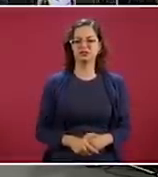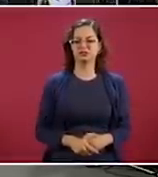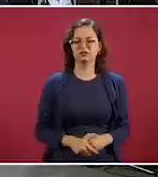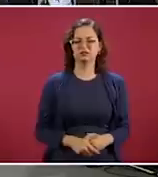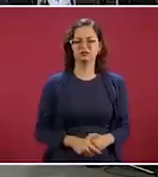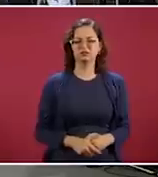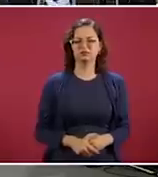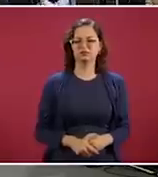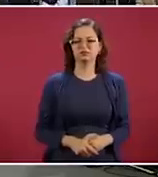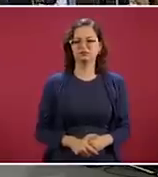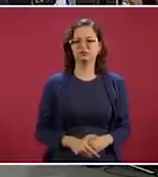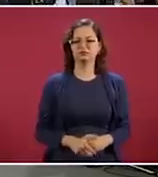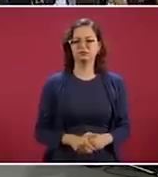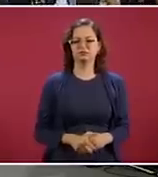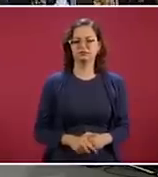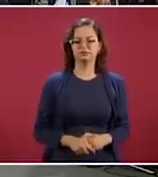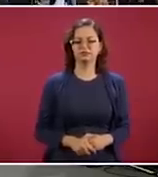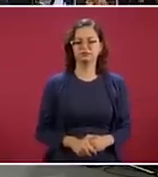Sobre el tema.